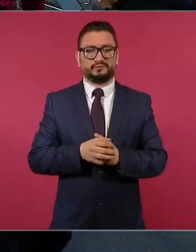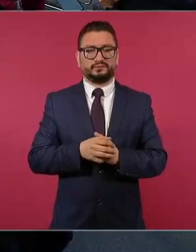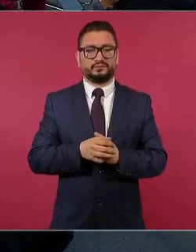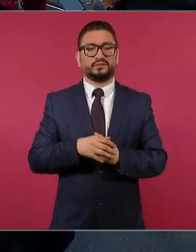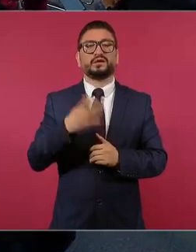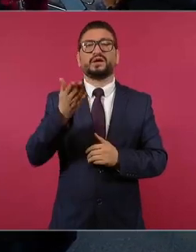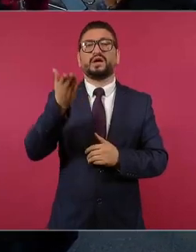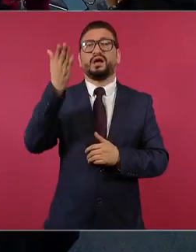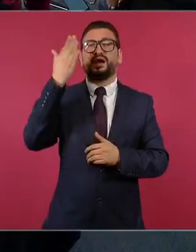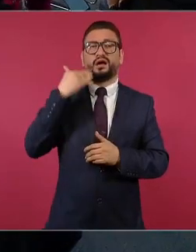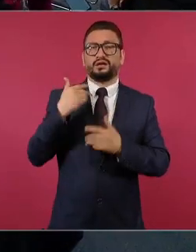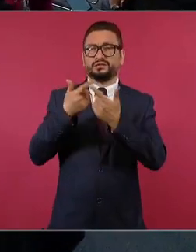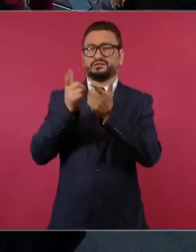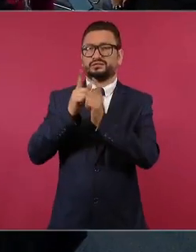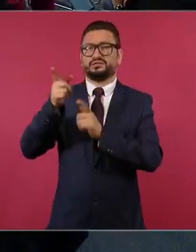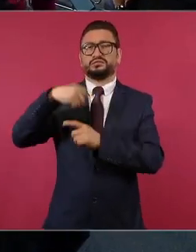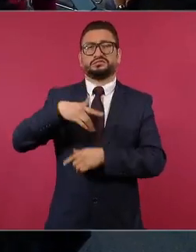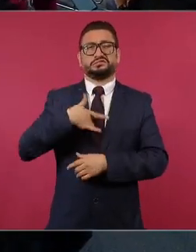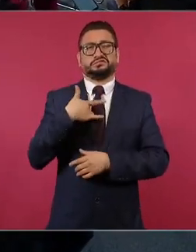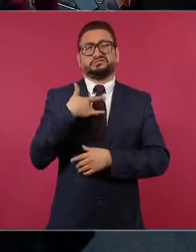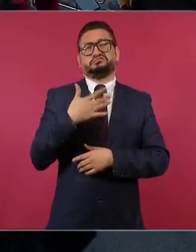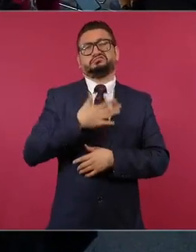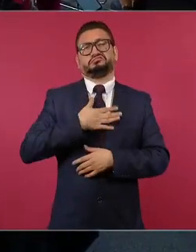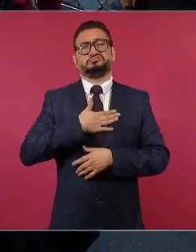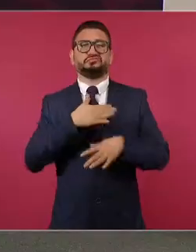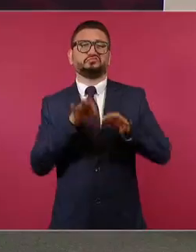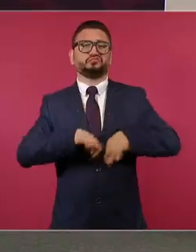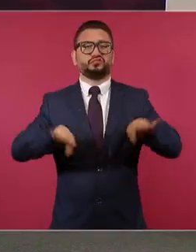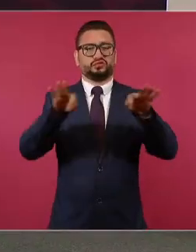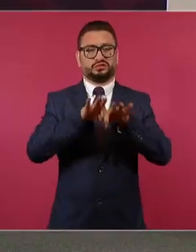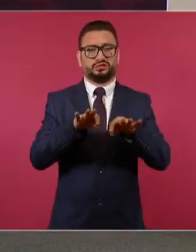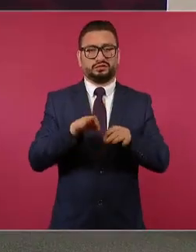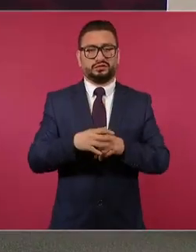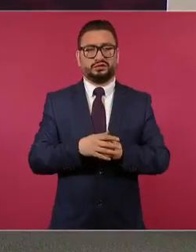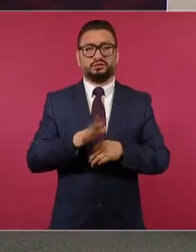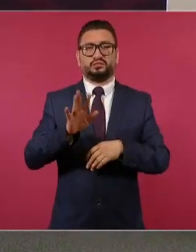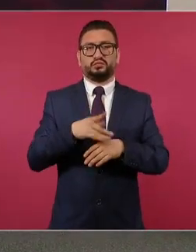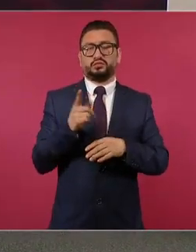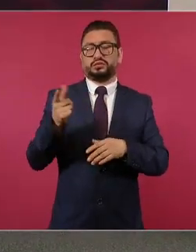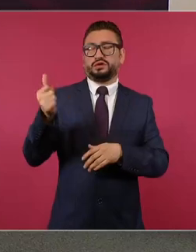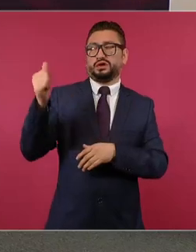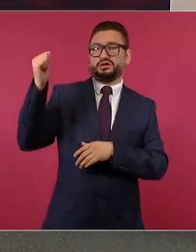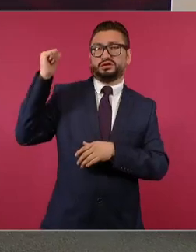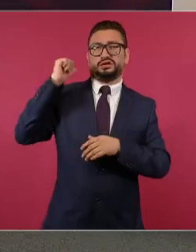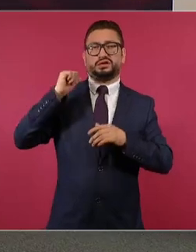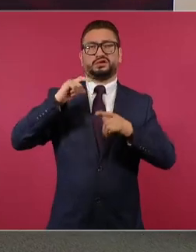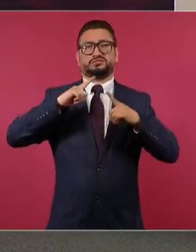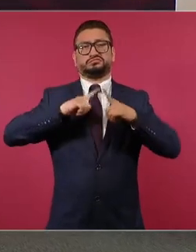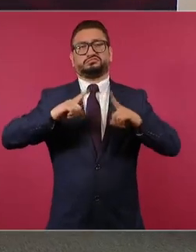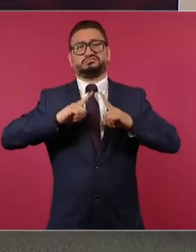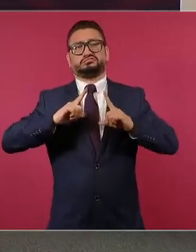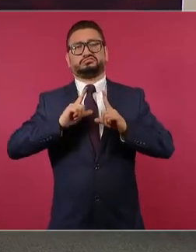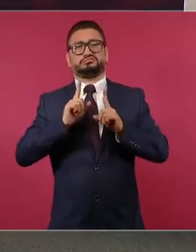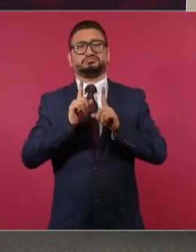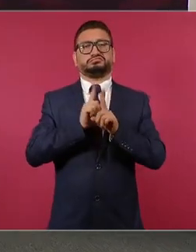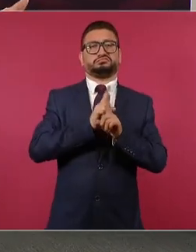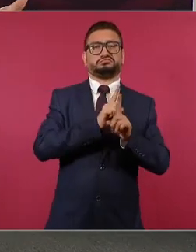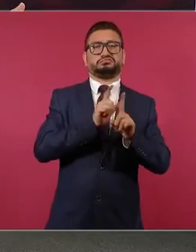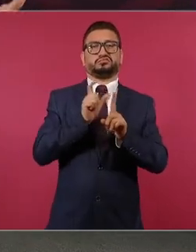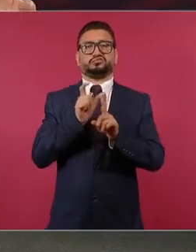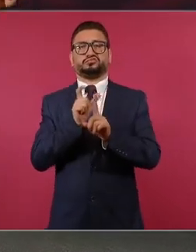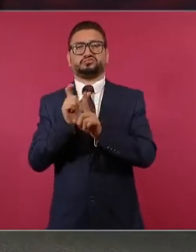se sentían importantes, ¿sí?, el que estuviese atrás alguien,